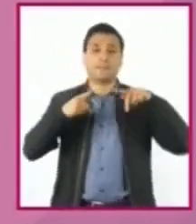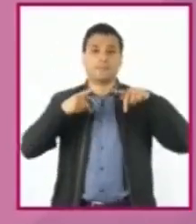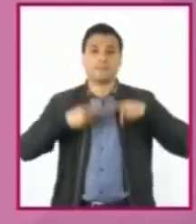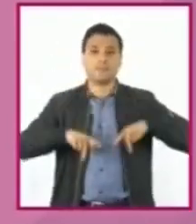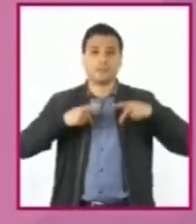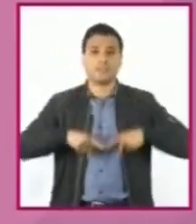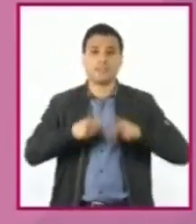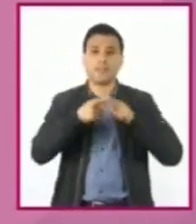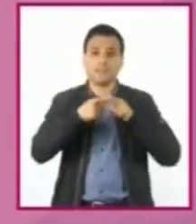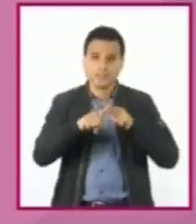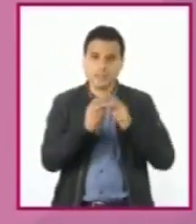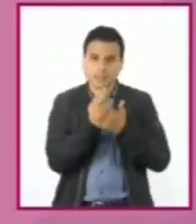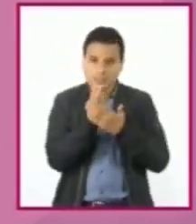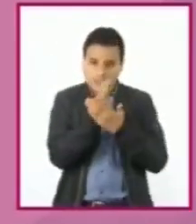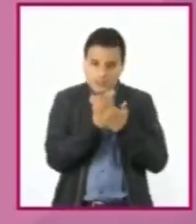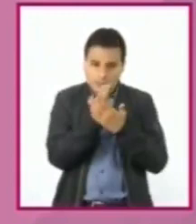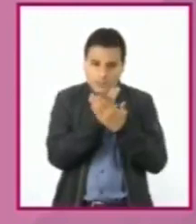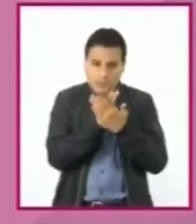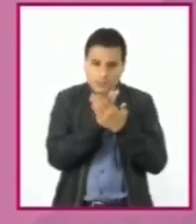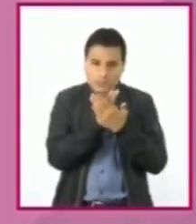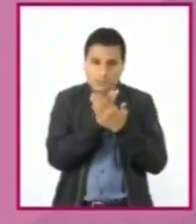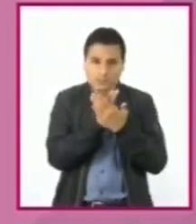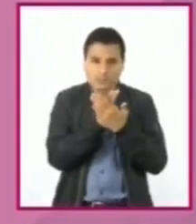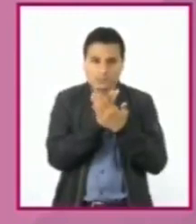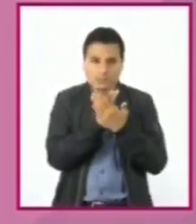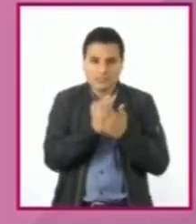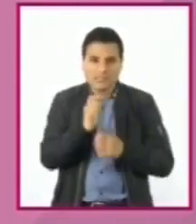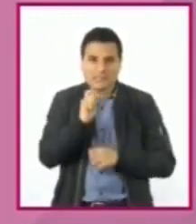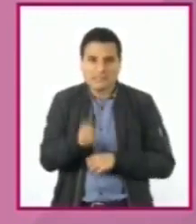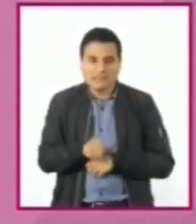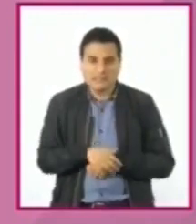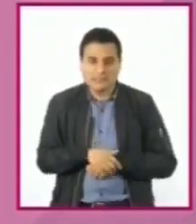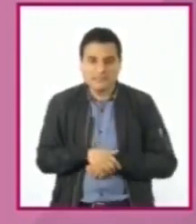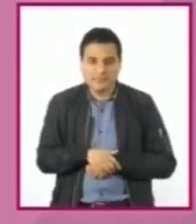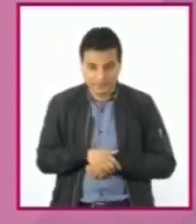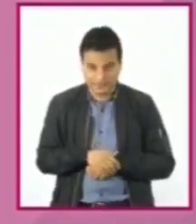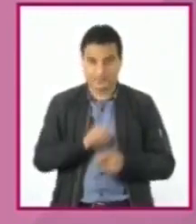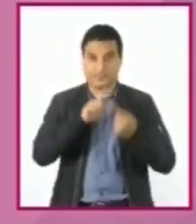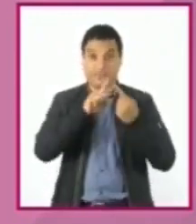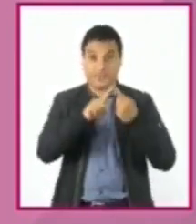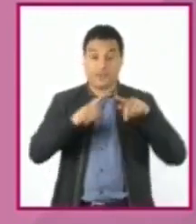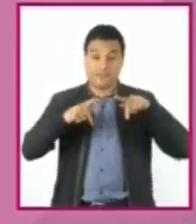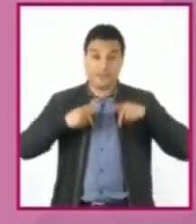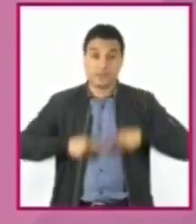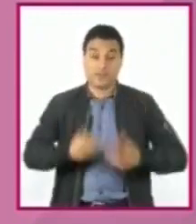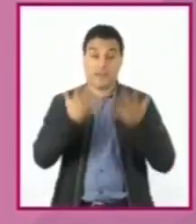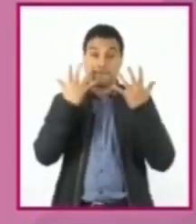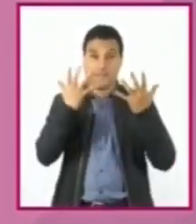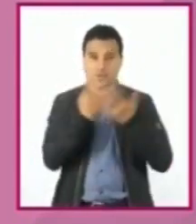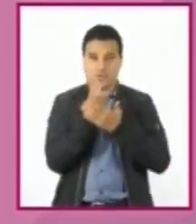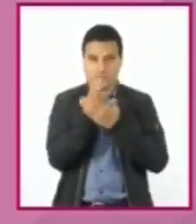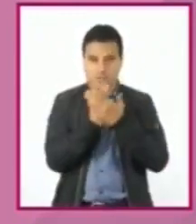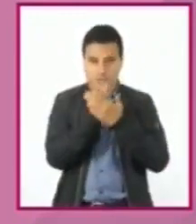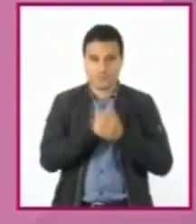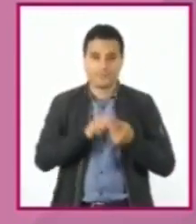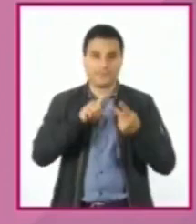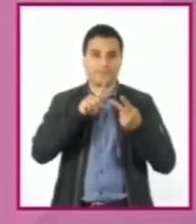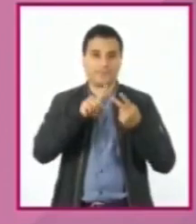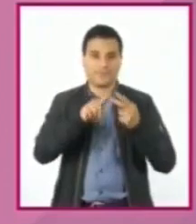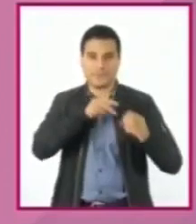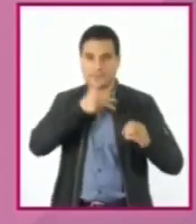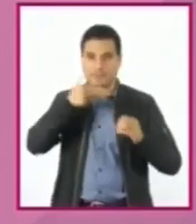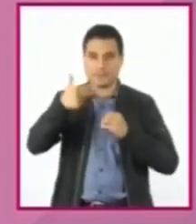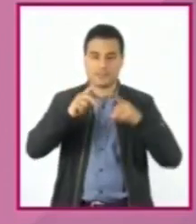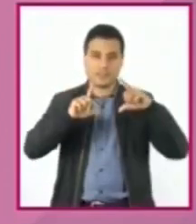geográfico fueron a través de A. Dibujos que se elaboraron a mano. B. Imágenes